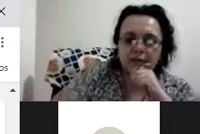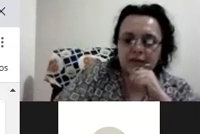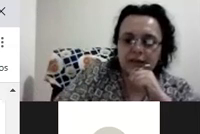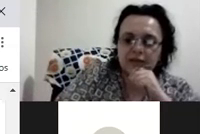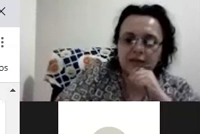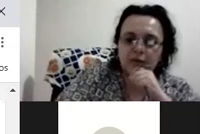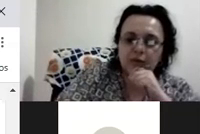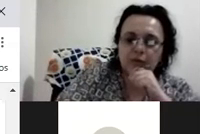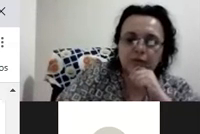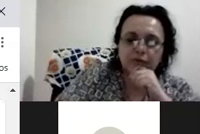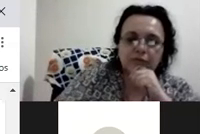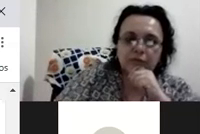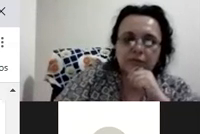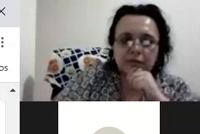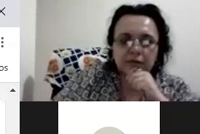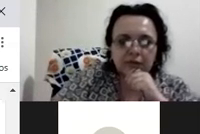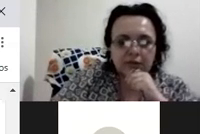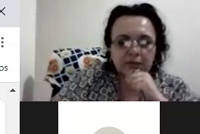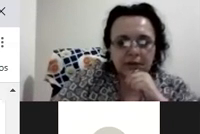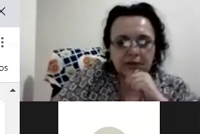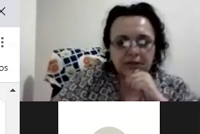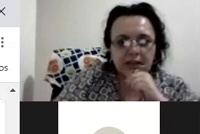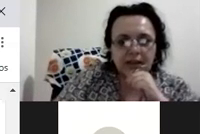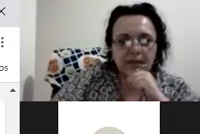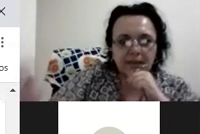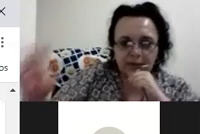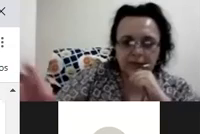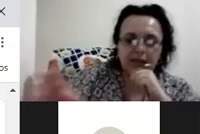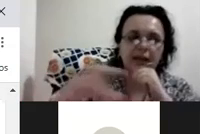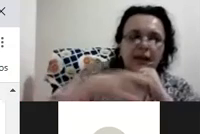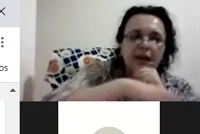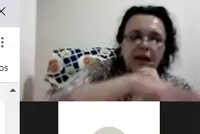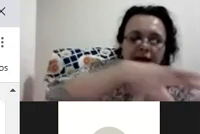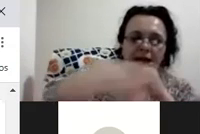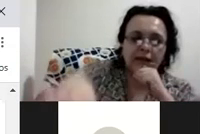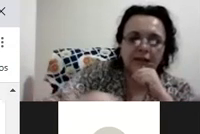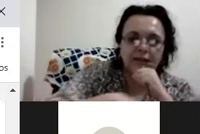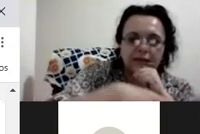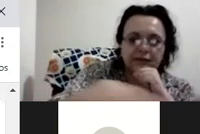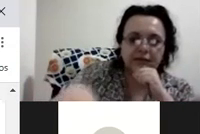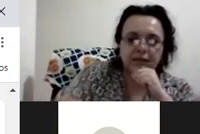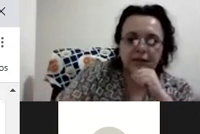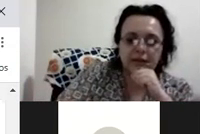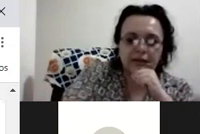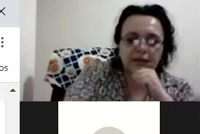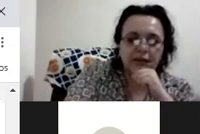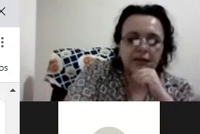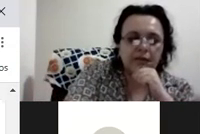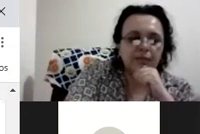grande, lo que están haciendo en los cubos. ¿Verdad? O sea que hay biblioteca, hay